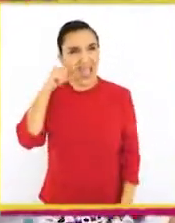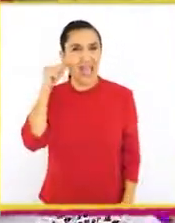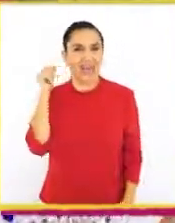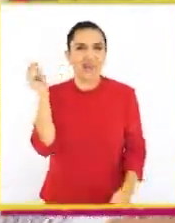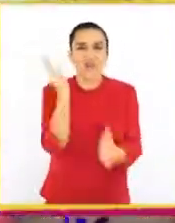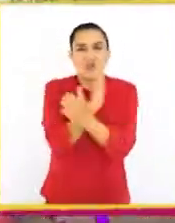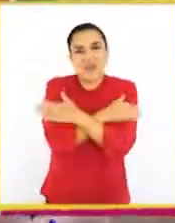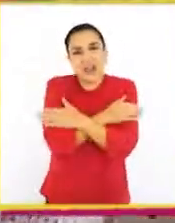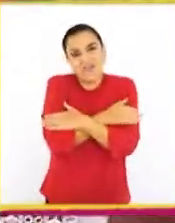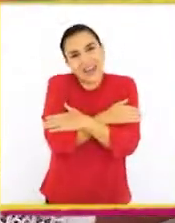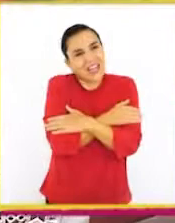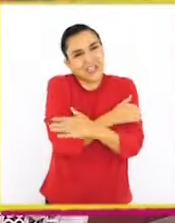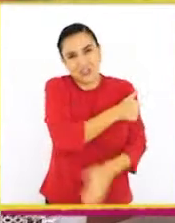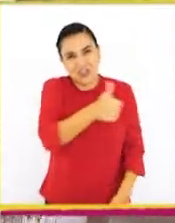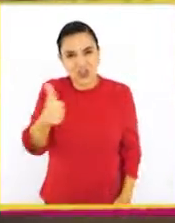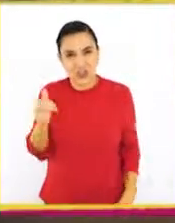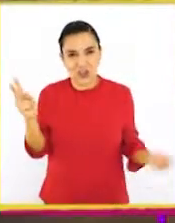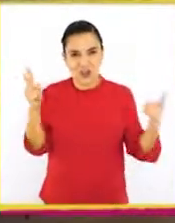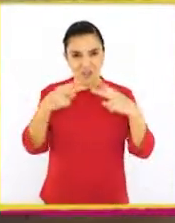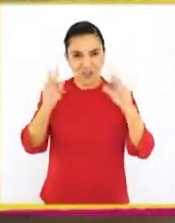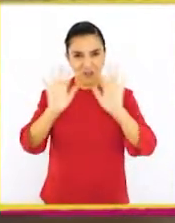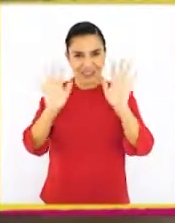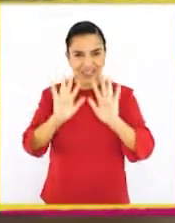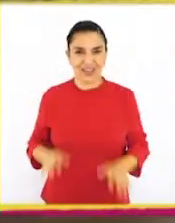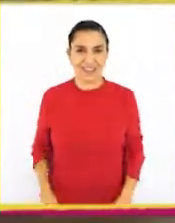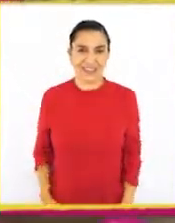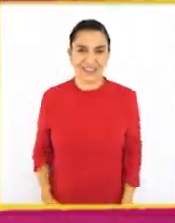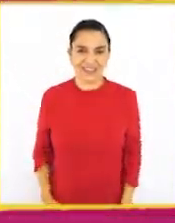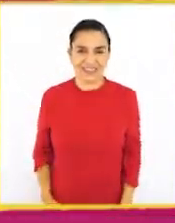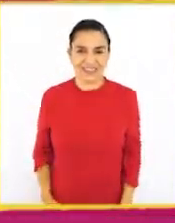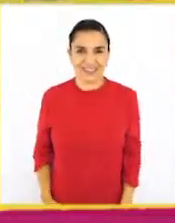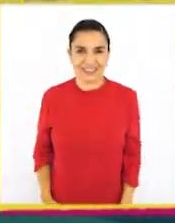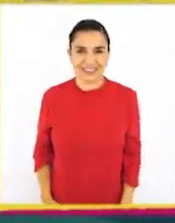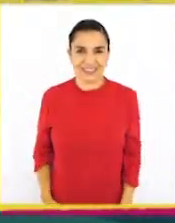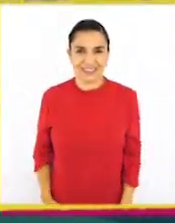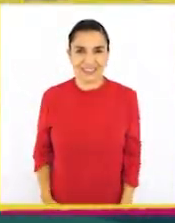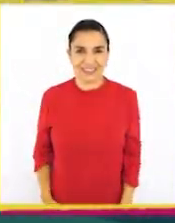Aref! ¡Y un abrazo grande para todos! ¡Nos vemos! ¡Chao!